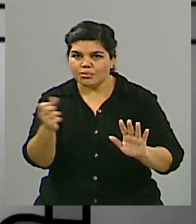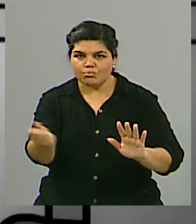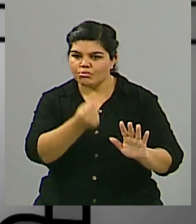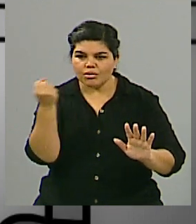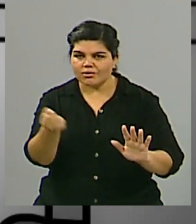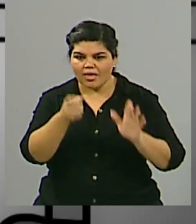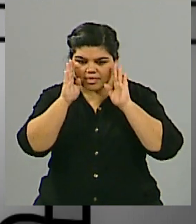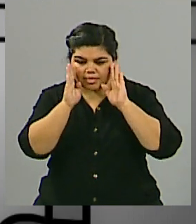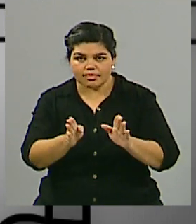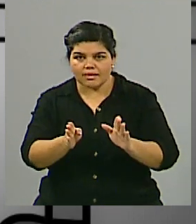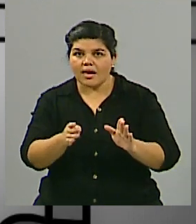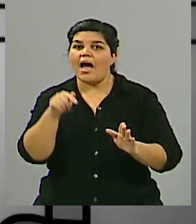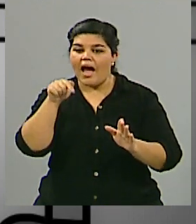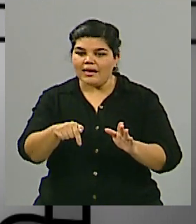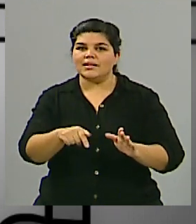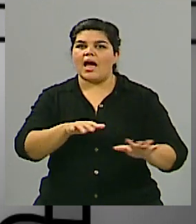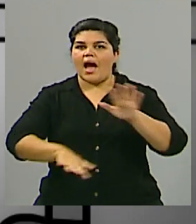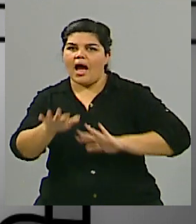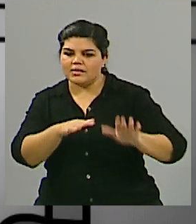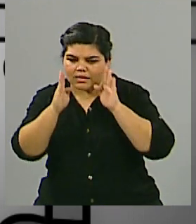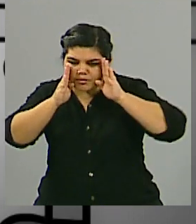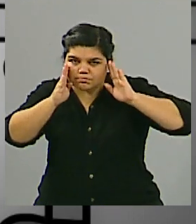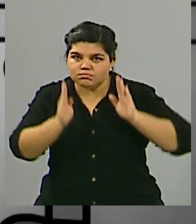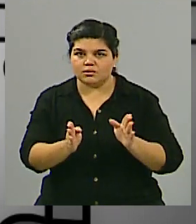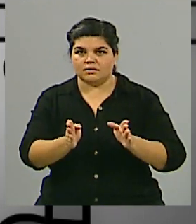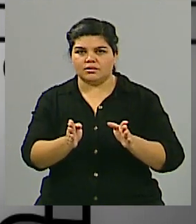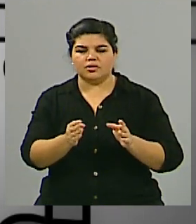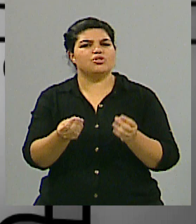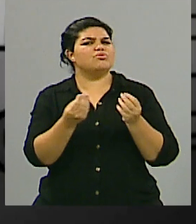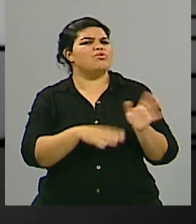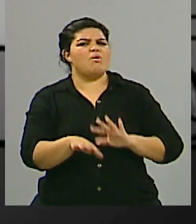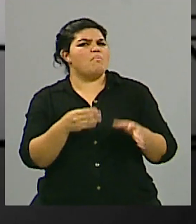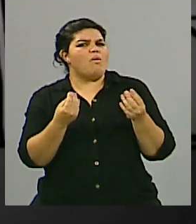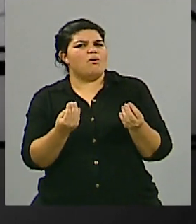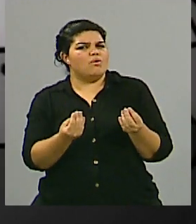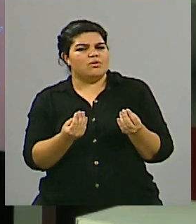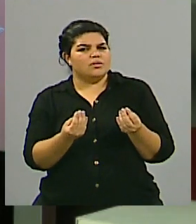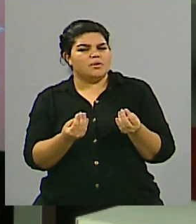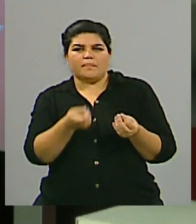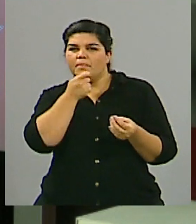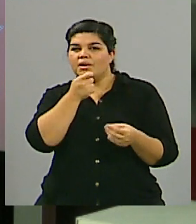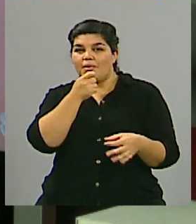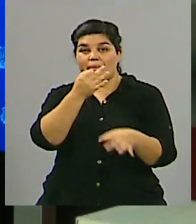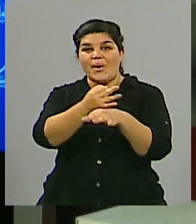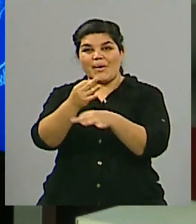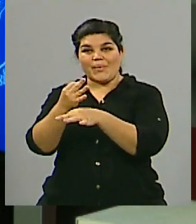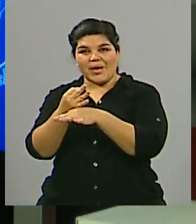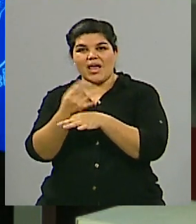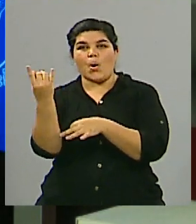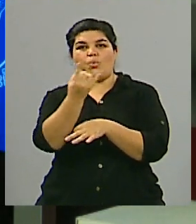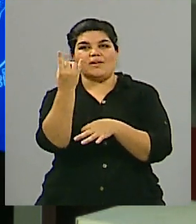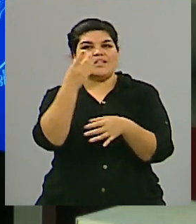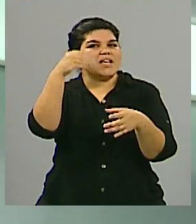operar sobre ella. Claro. Eso es lo primero que hay que hacer. ¿Y cómo se opera, por ejemplo, dentro de los colegios de la universidad? ¿Qué protocolo